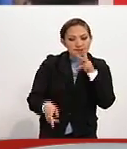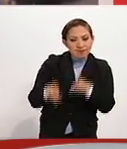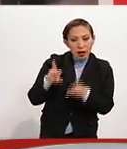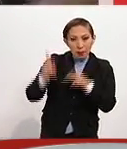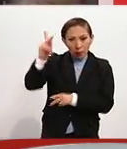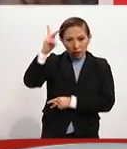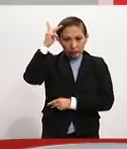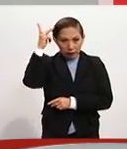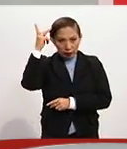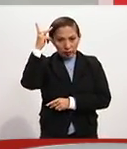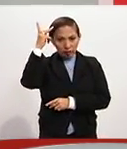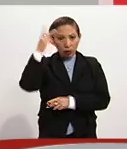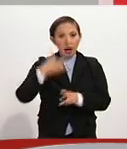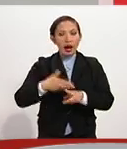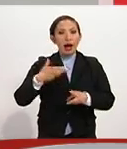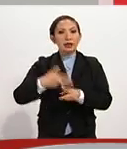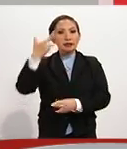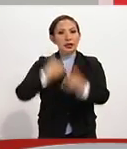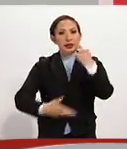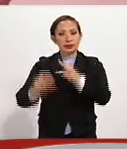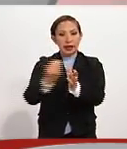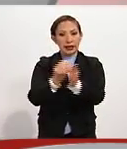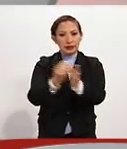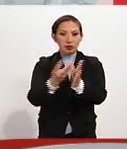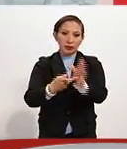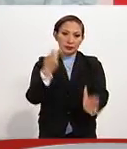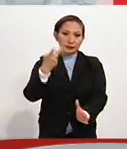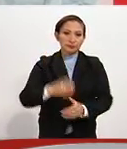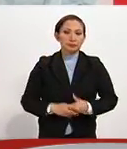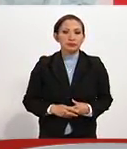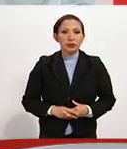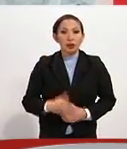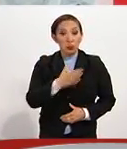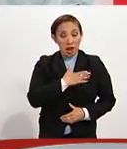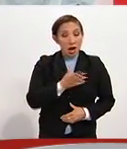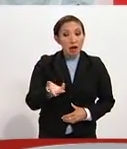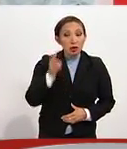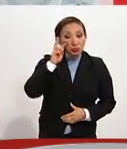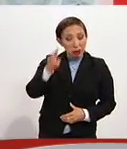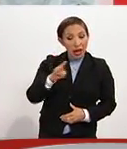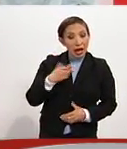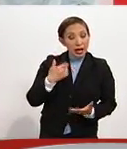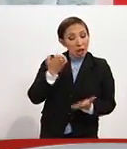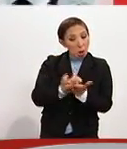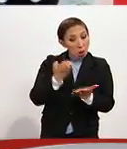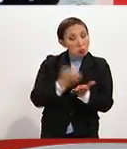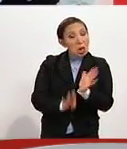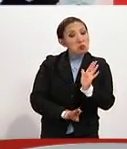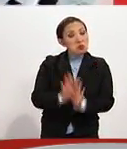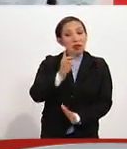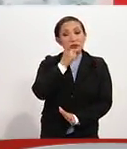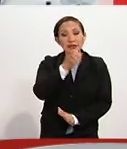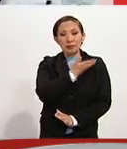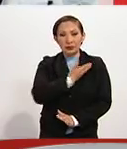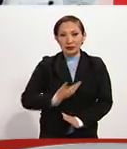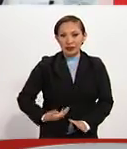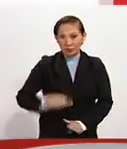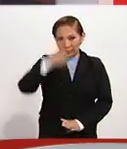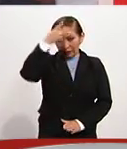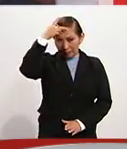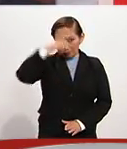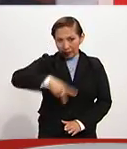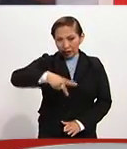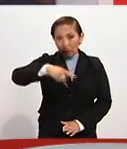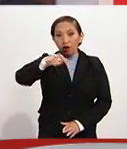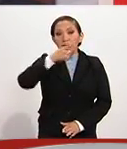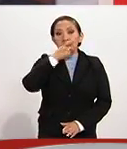el Politécnico hasta que regresen a clases. Buenos signos vitales en la economía, dice el presidente Enrique Peña Nieto.